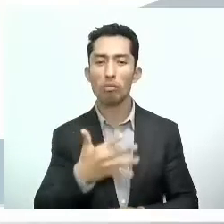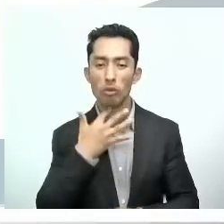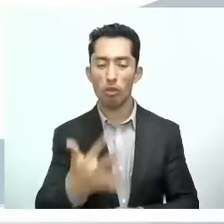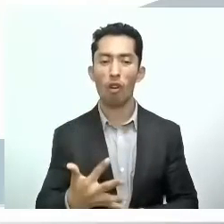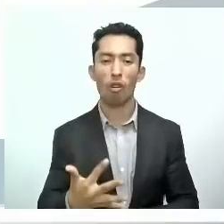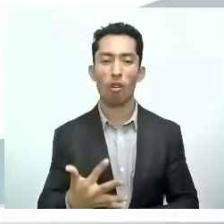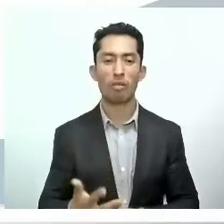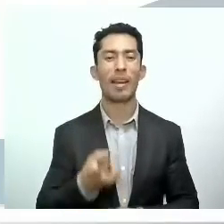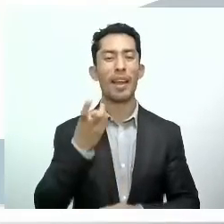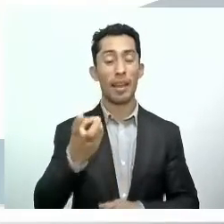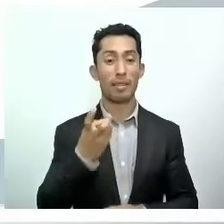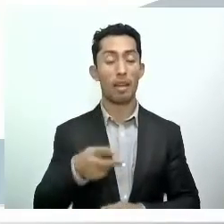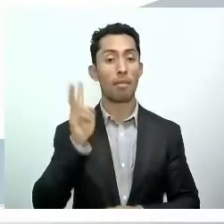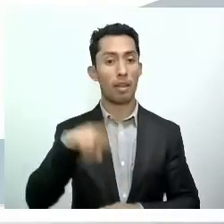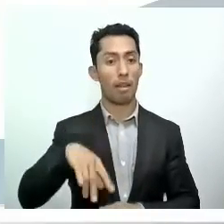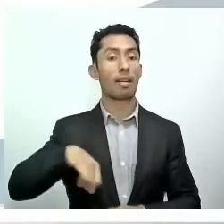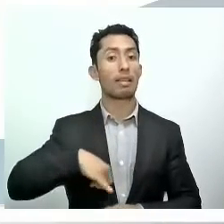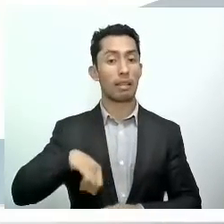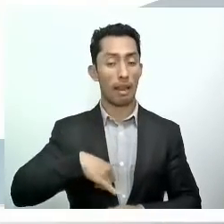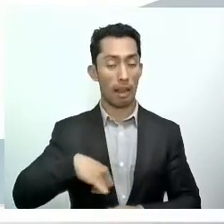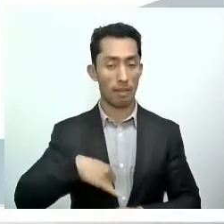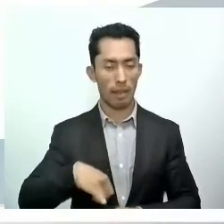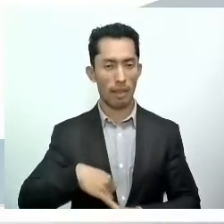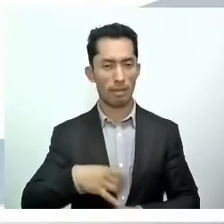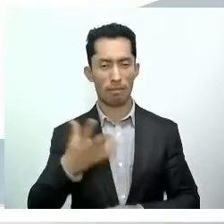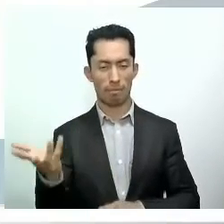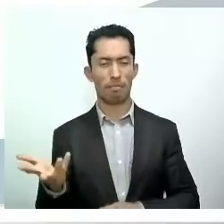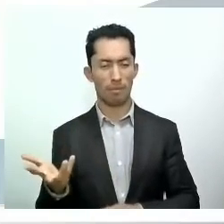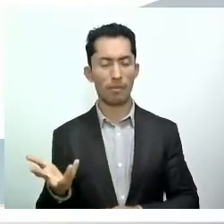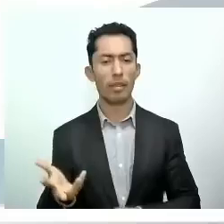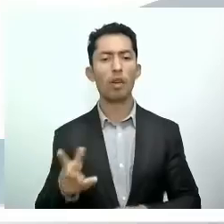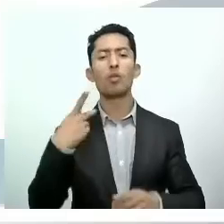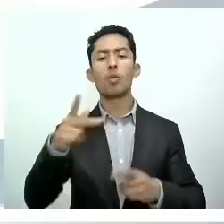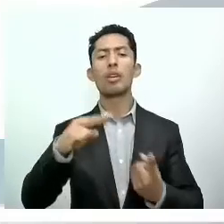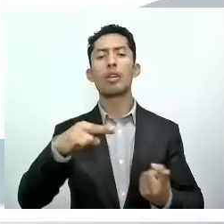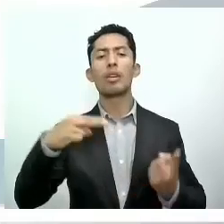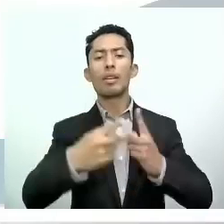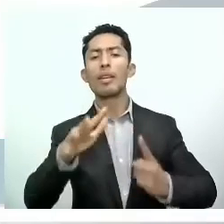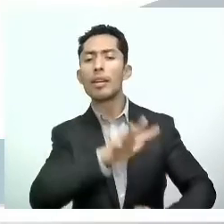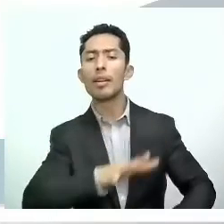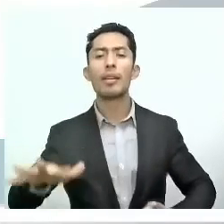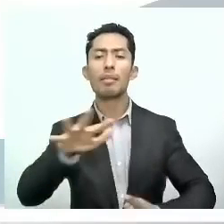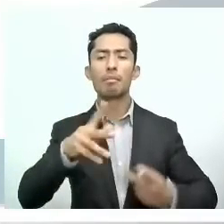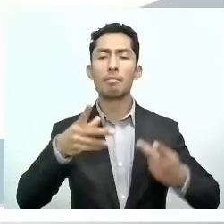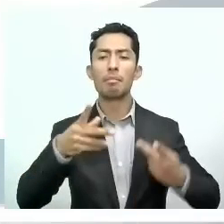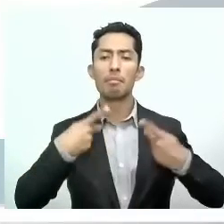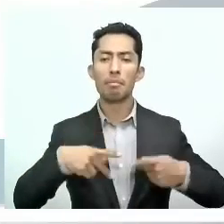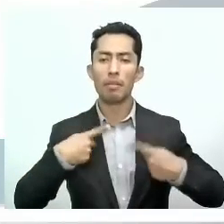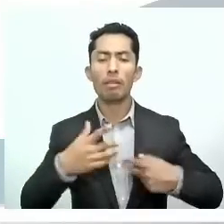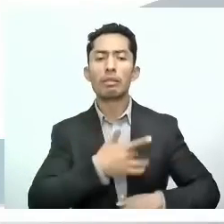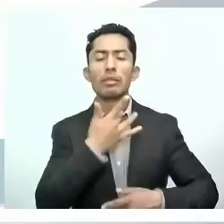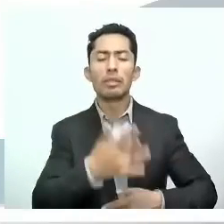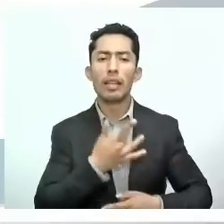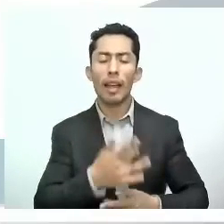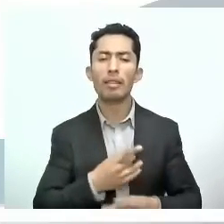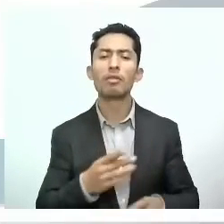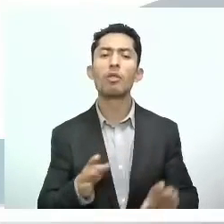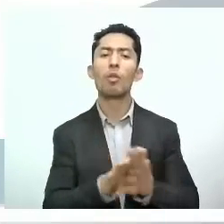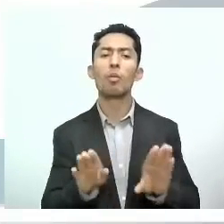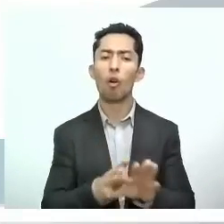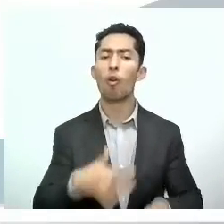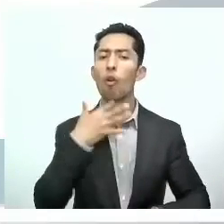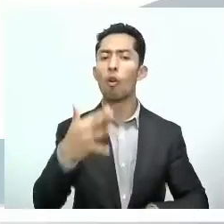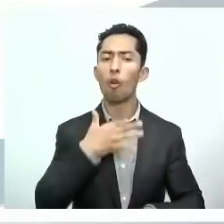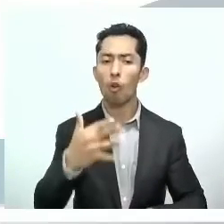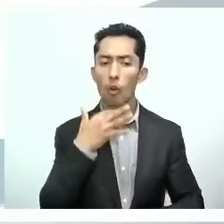es muy interesante mirar la percepción de la ciudadanía sobre la corrupción o no